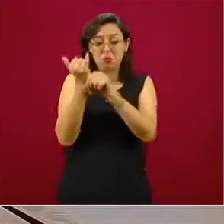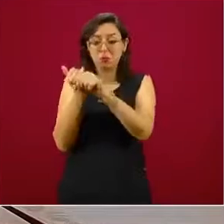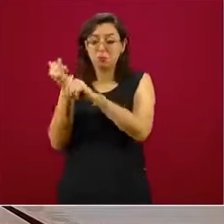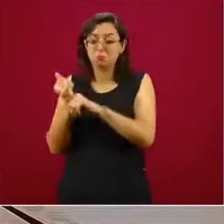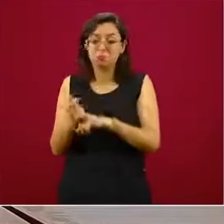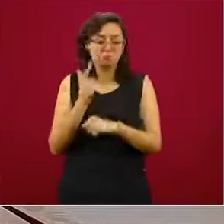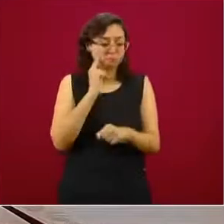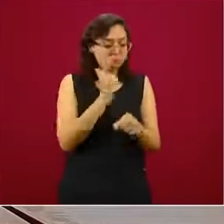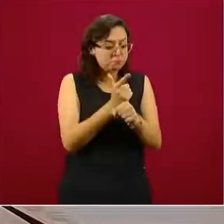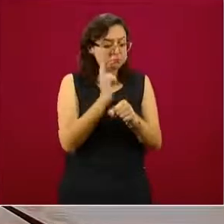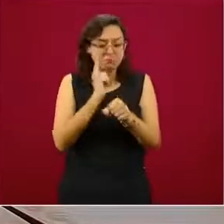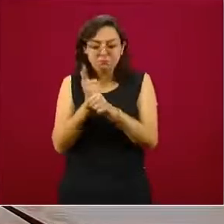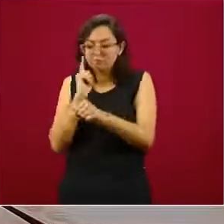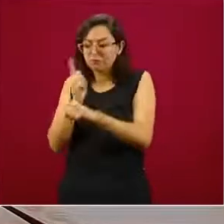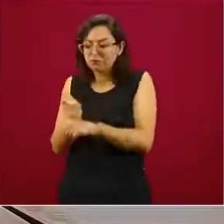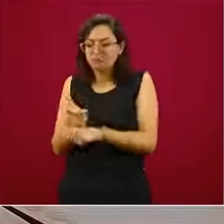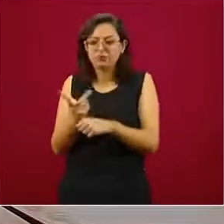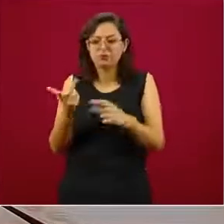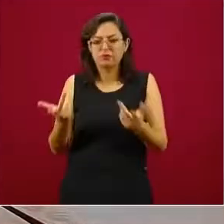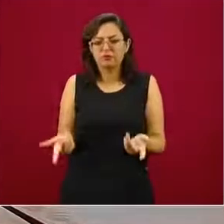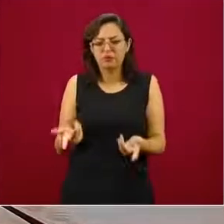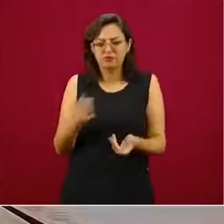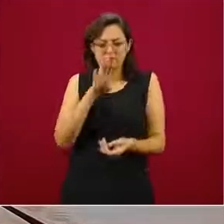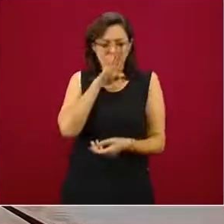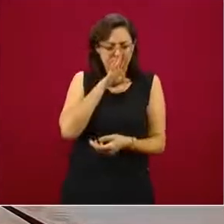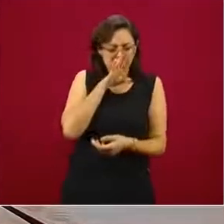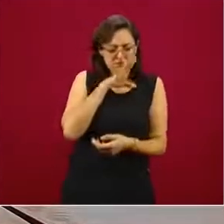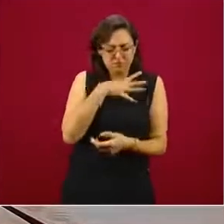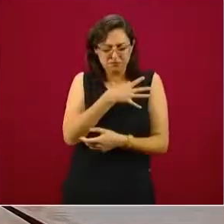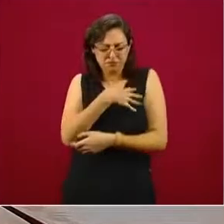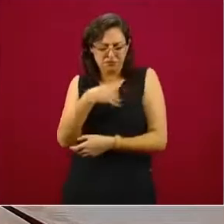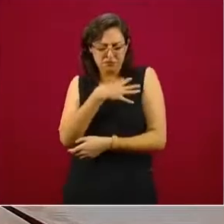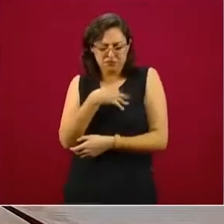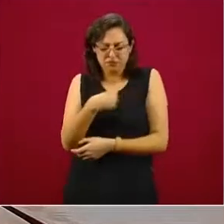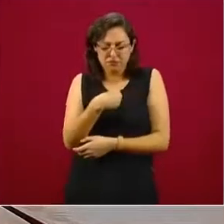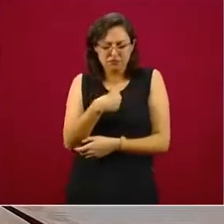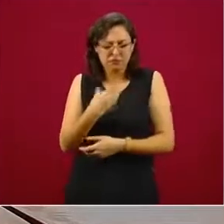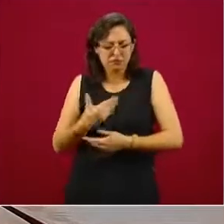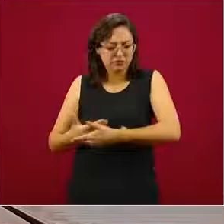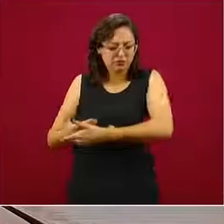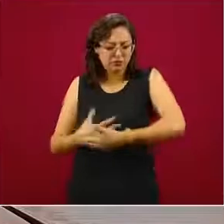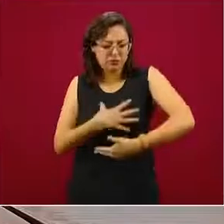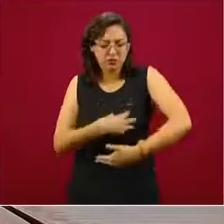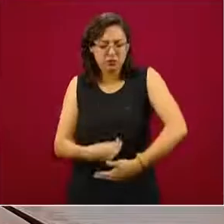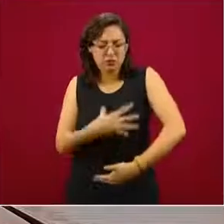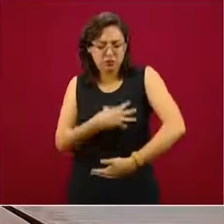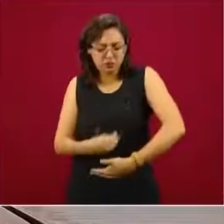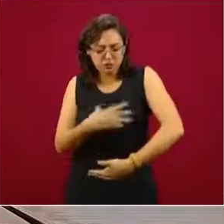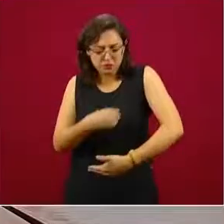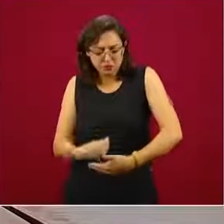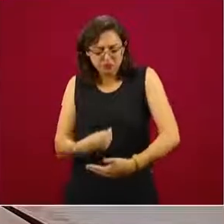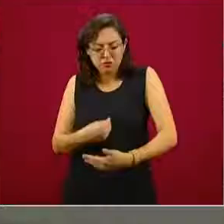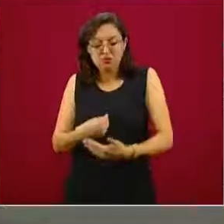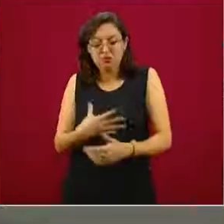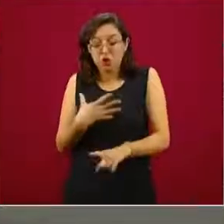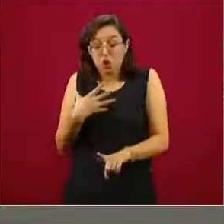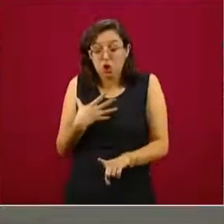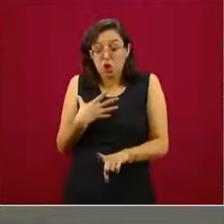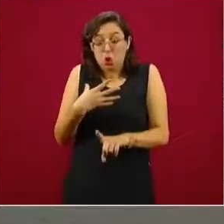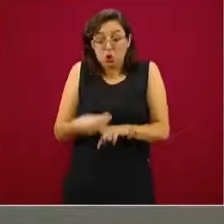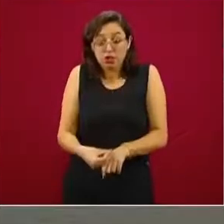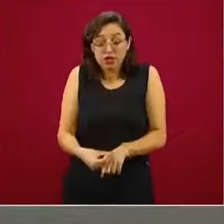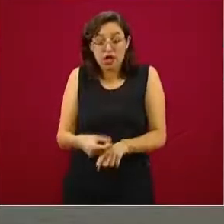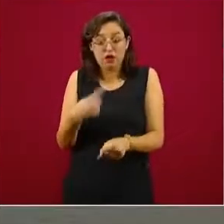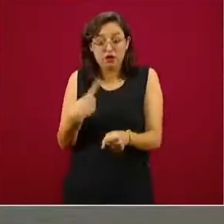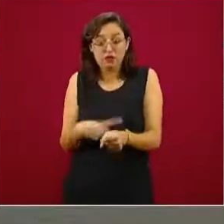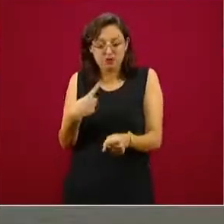casos aparentemente de transmisión materno-infantil por la vía de la lactancia materna. Posteriormente ha sido estudiado de manera más